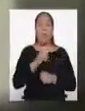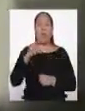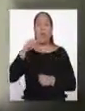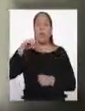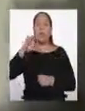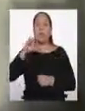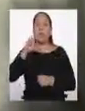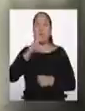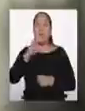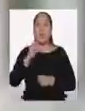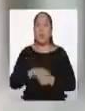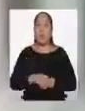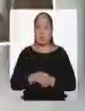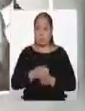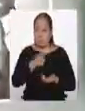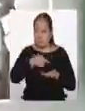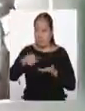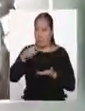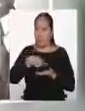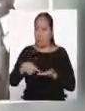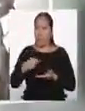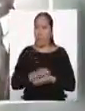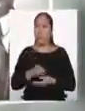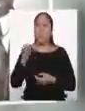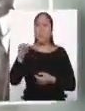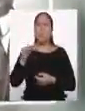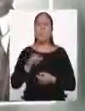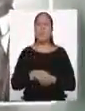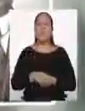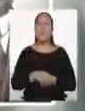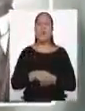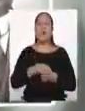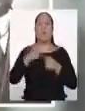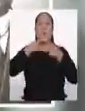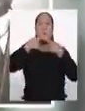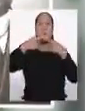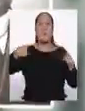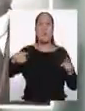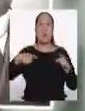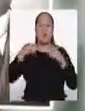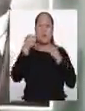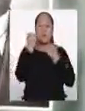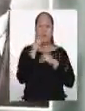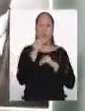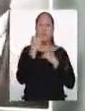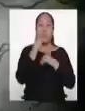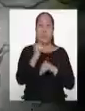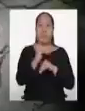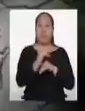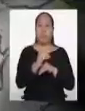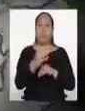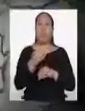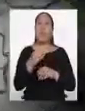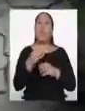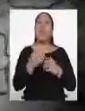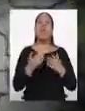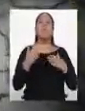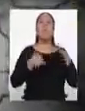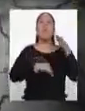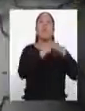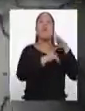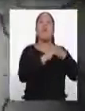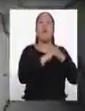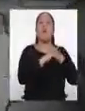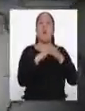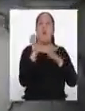Cancillería envió a sus pares del continente una circular en que se hacía constatar el tope máximo de la presencia ecuatoriana en la